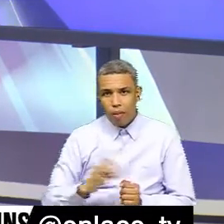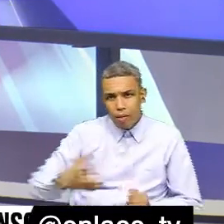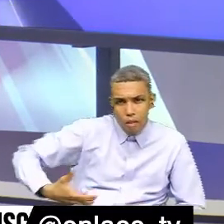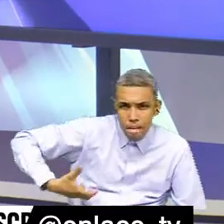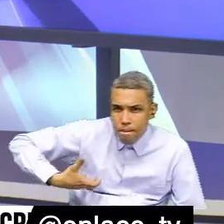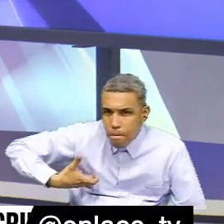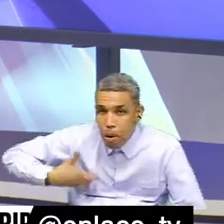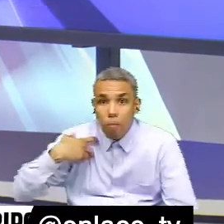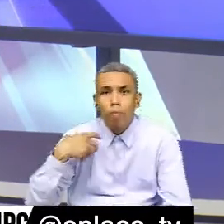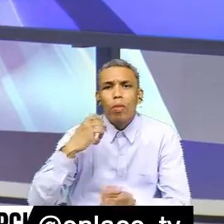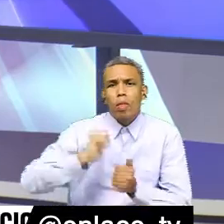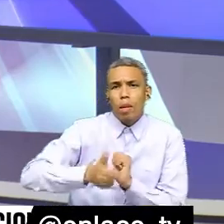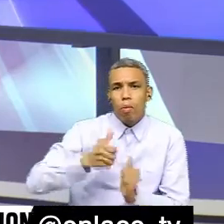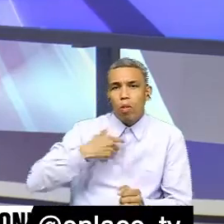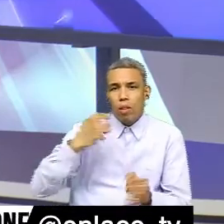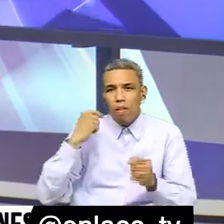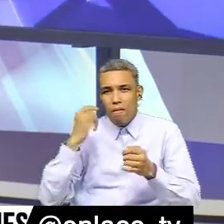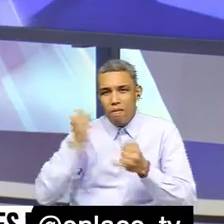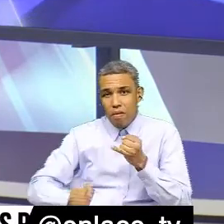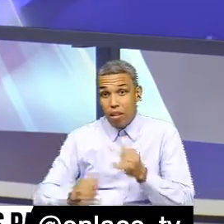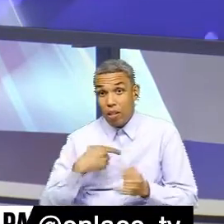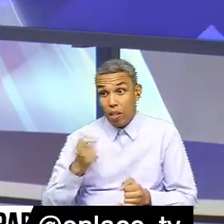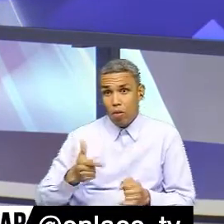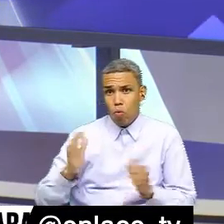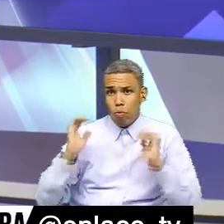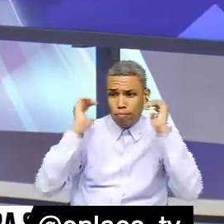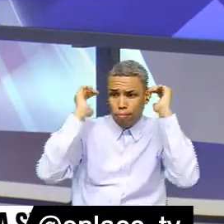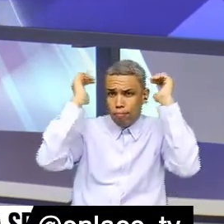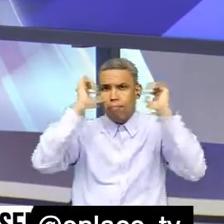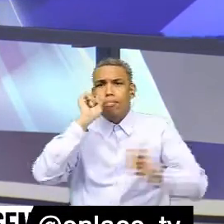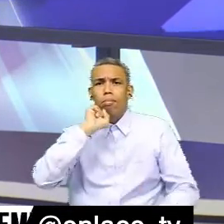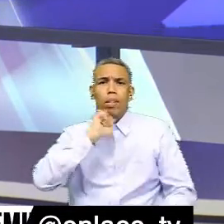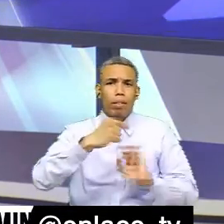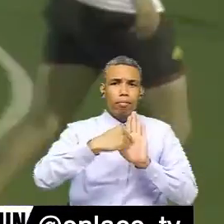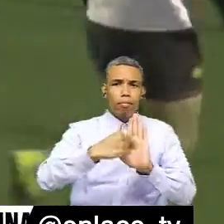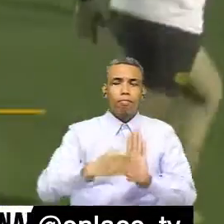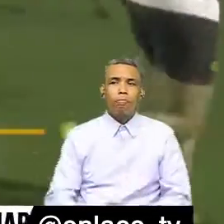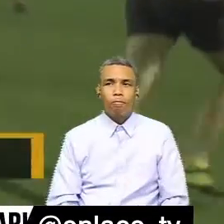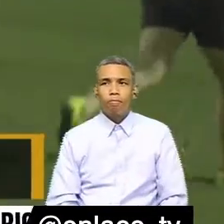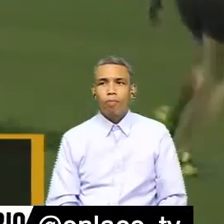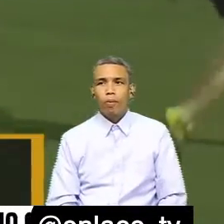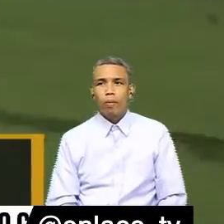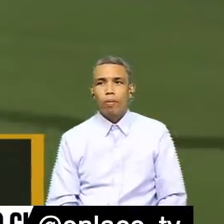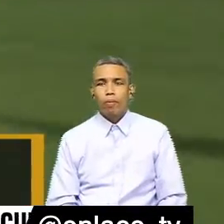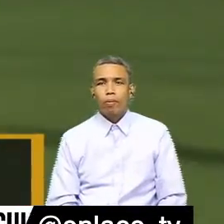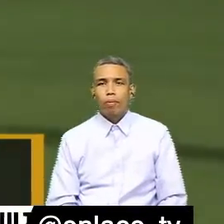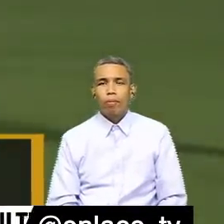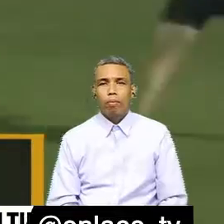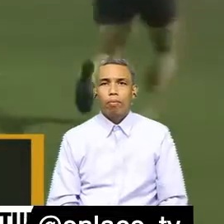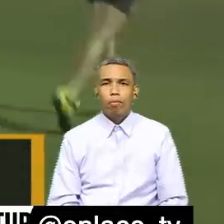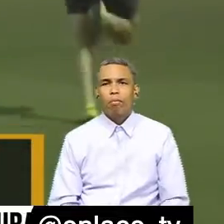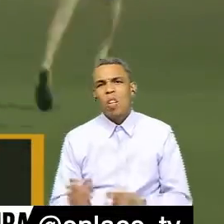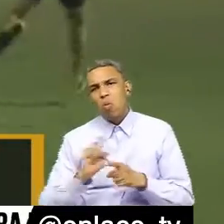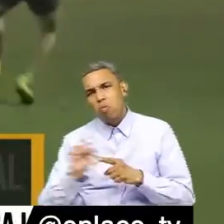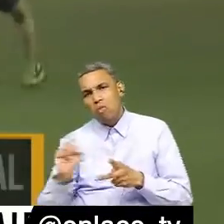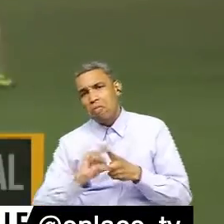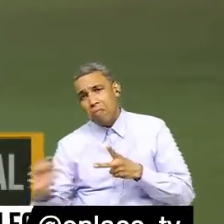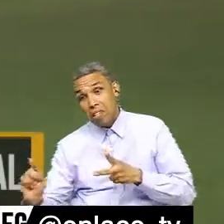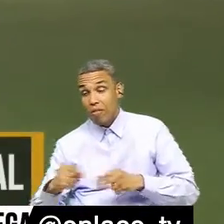con este triunfo los jóvenes dejaron en alto el nombre de nuestra ciudad tan solo dos fechas bastaron para que el equipo